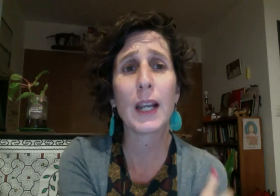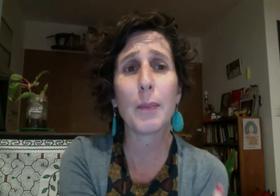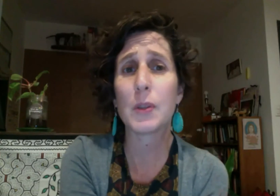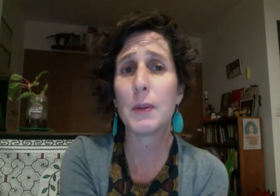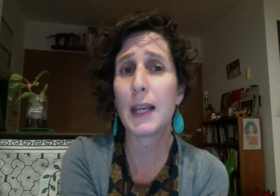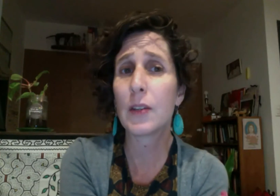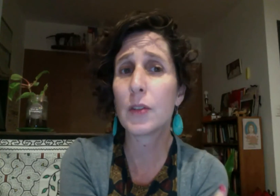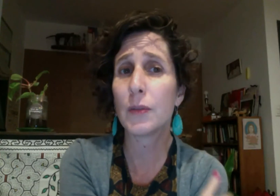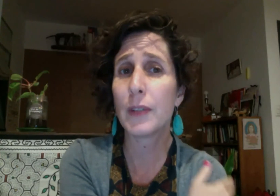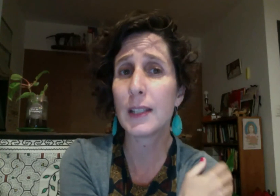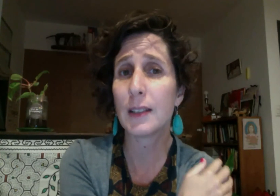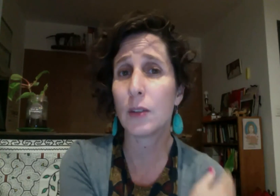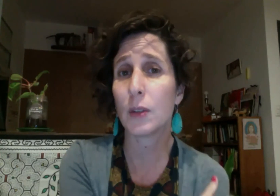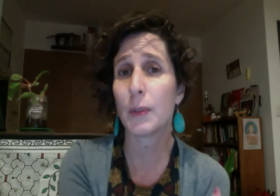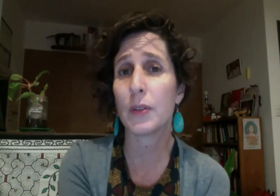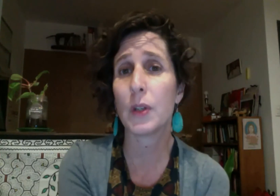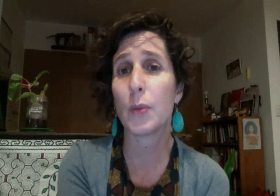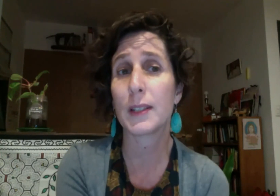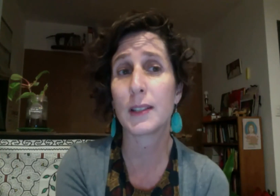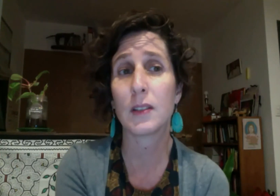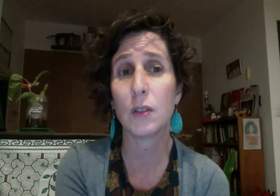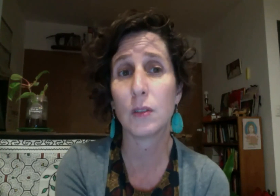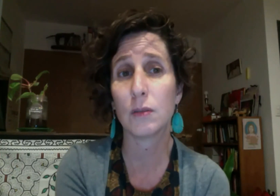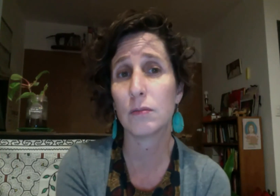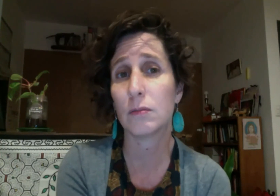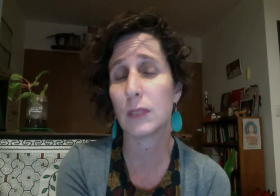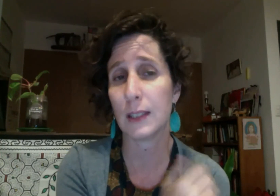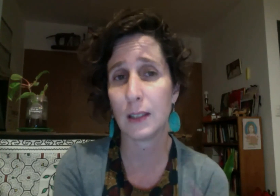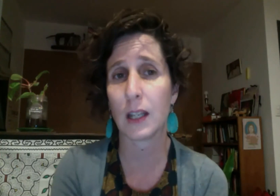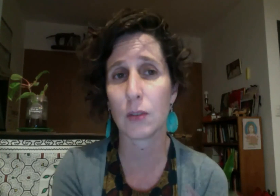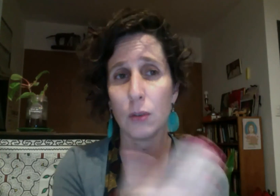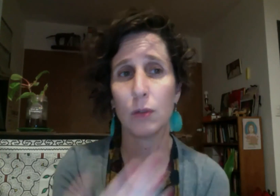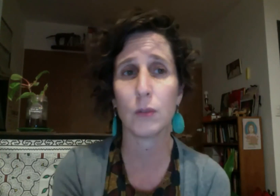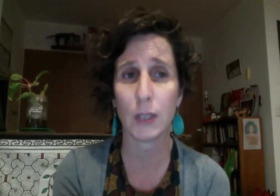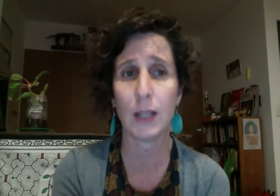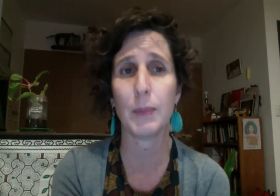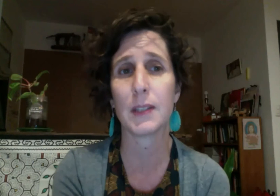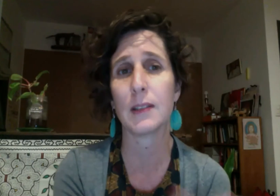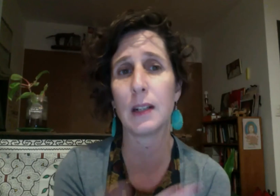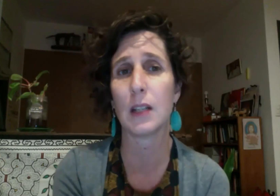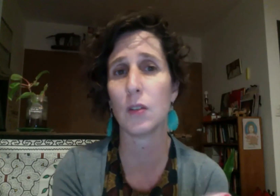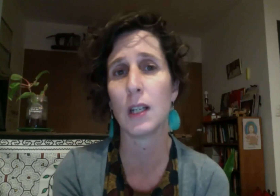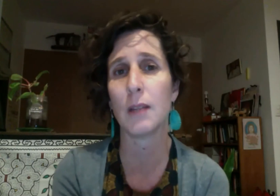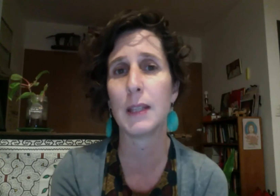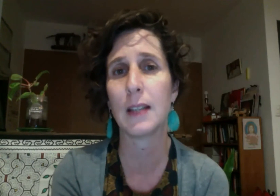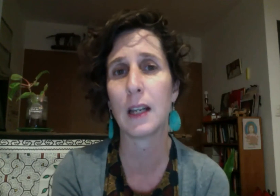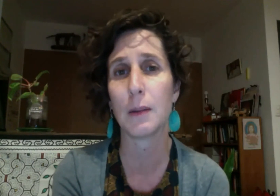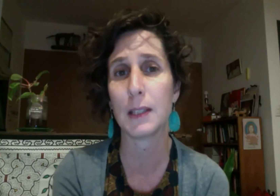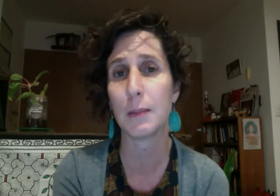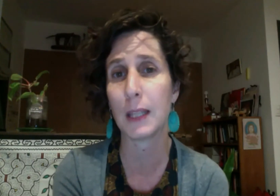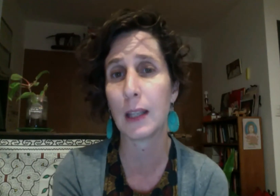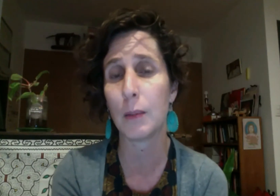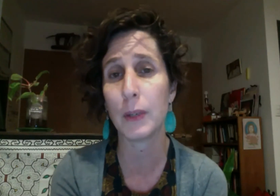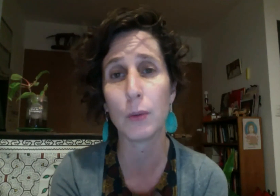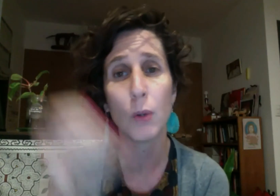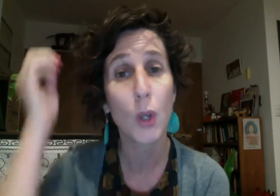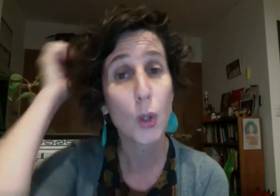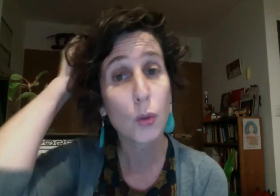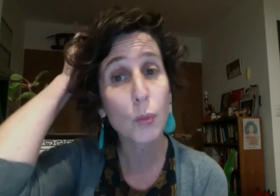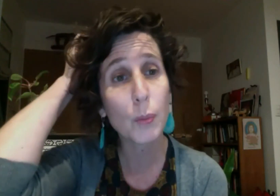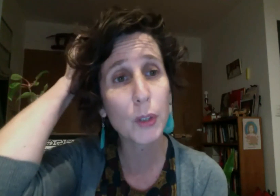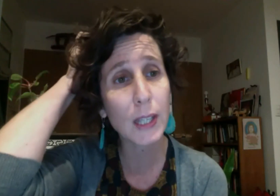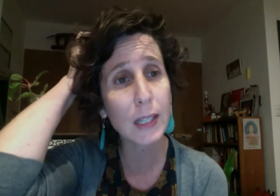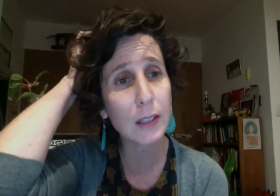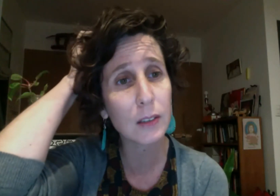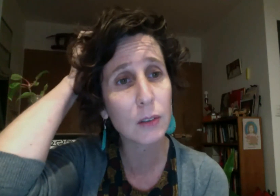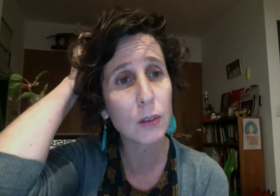porque las posibilidades que nos ofrecen los espacios de conversación, en este caso las piezas en relación a las vestimentas del Perú, son